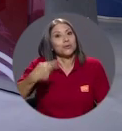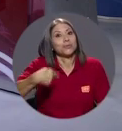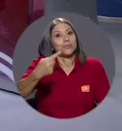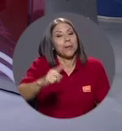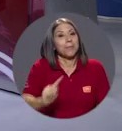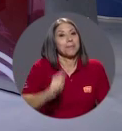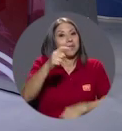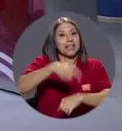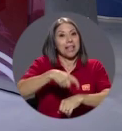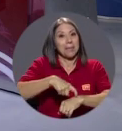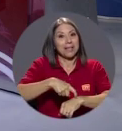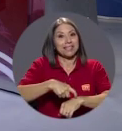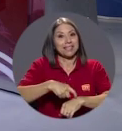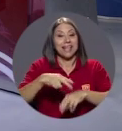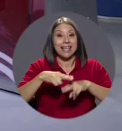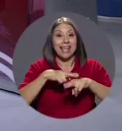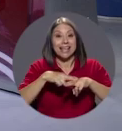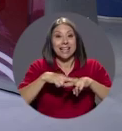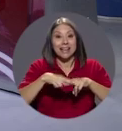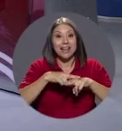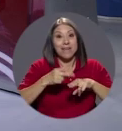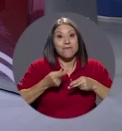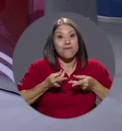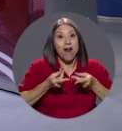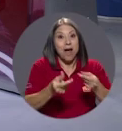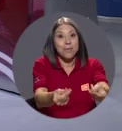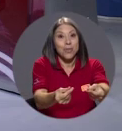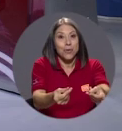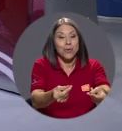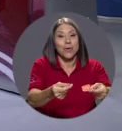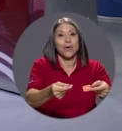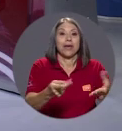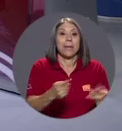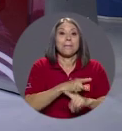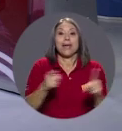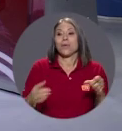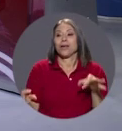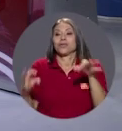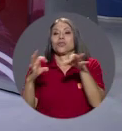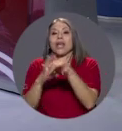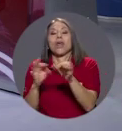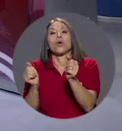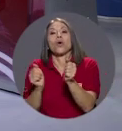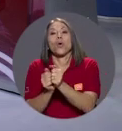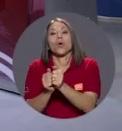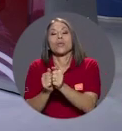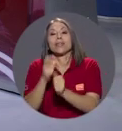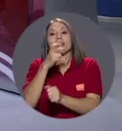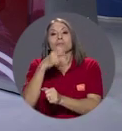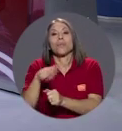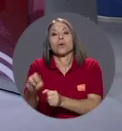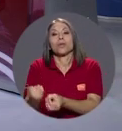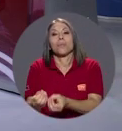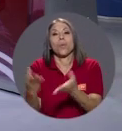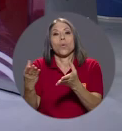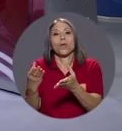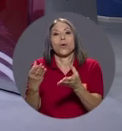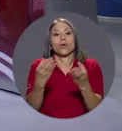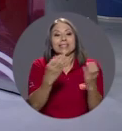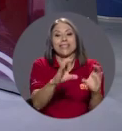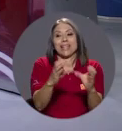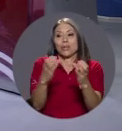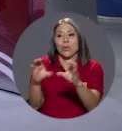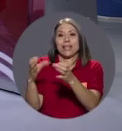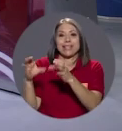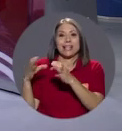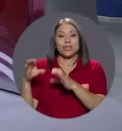en sus primeras etapas, que es el tren rápido, ¿verdad?, de pasajeros, pero asociado a la sectorización del transporte público, ¿verdad? Porque la sectorización es la